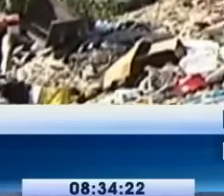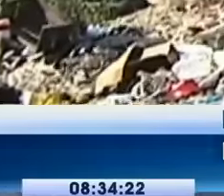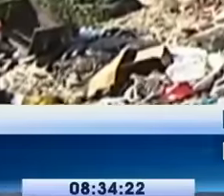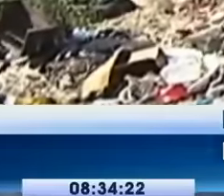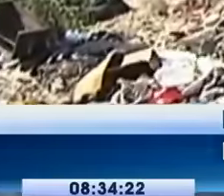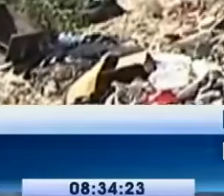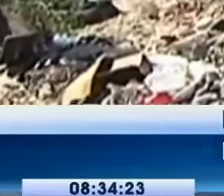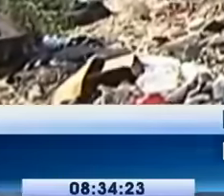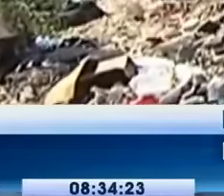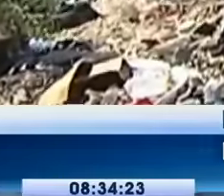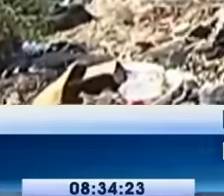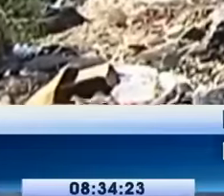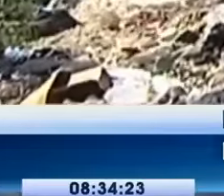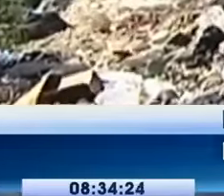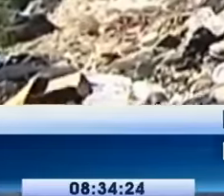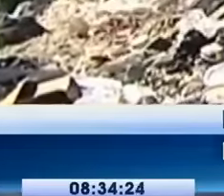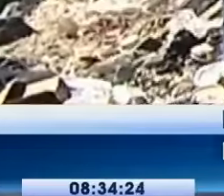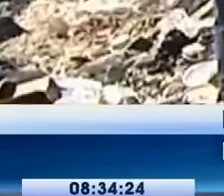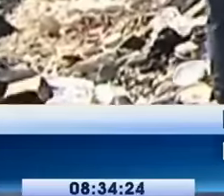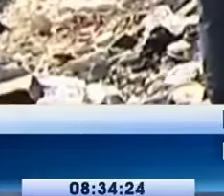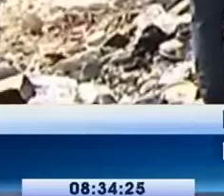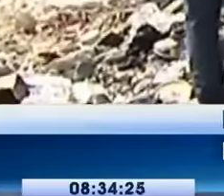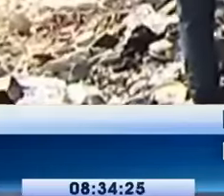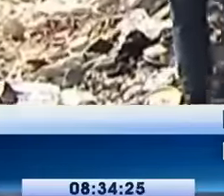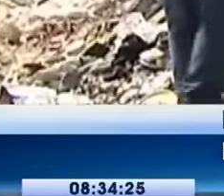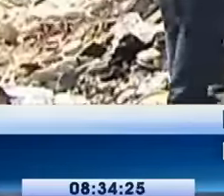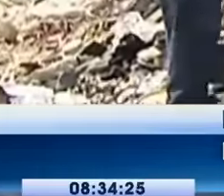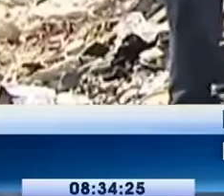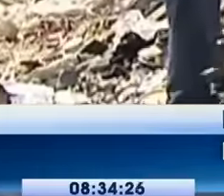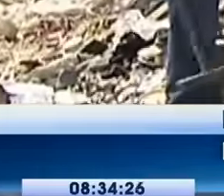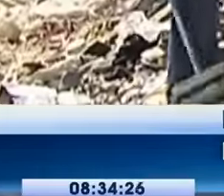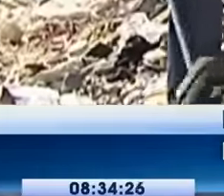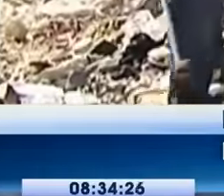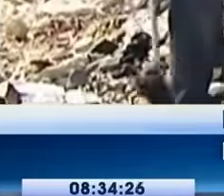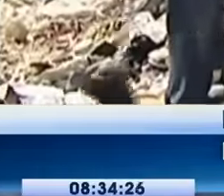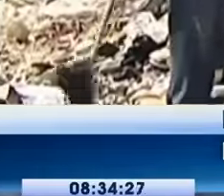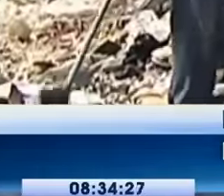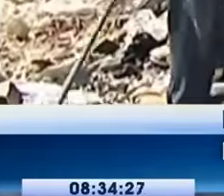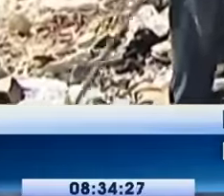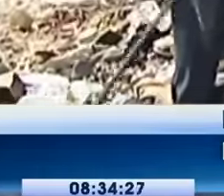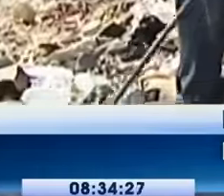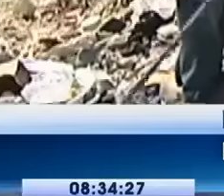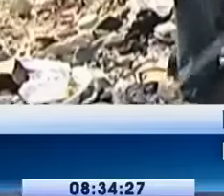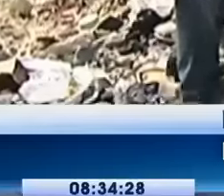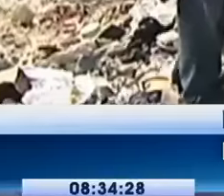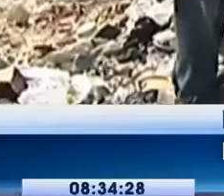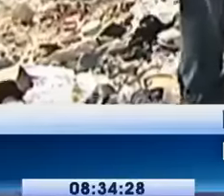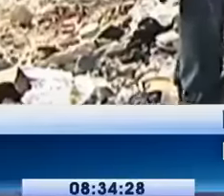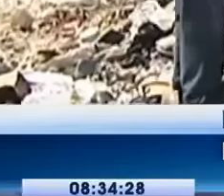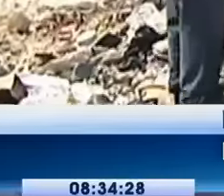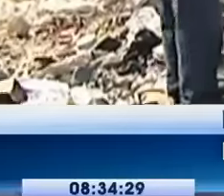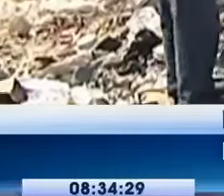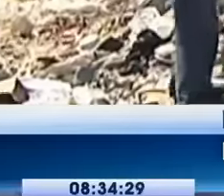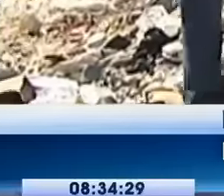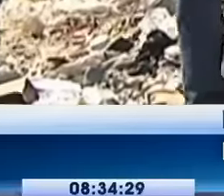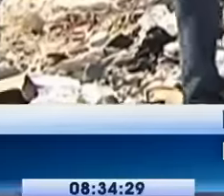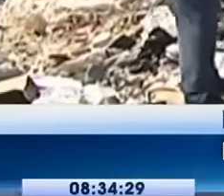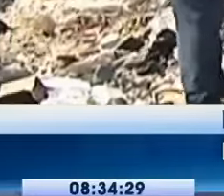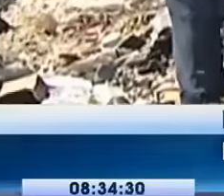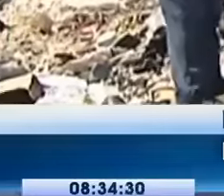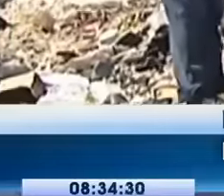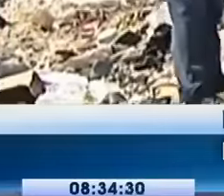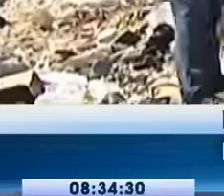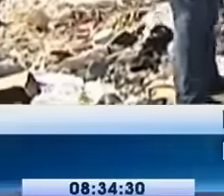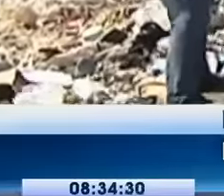para proceder con la pala mecánica, y más que nada pedir la colaboración de los ciudadanos que respeten los